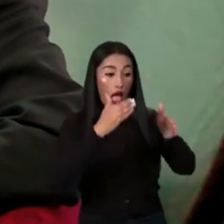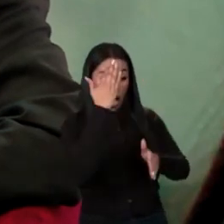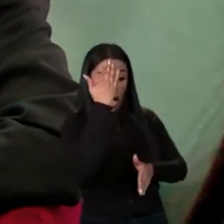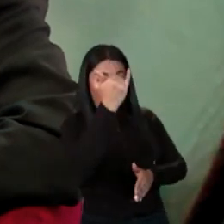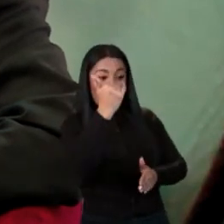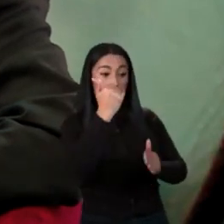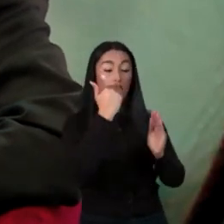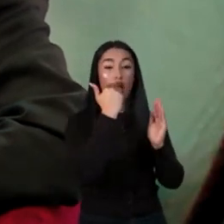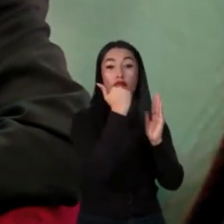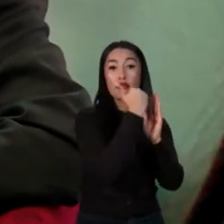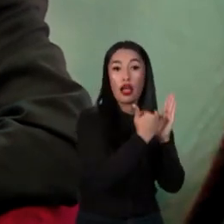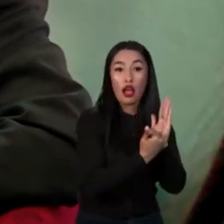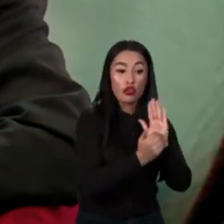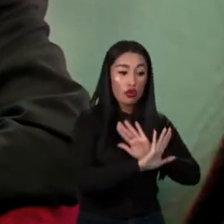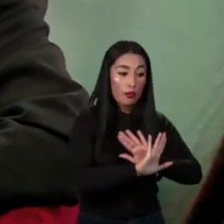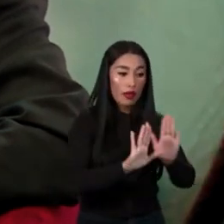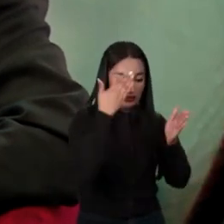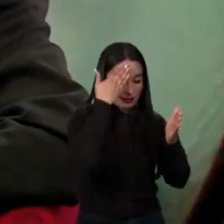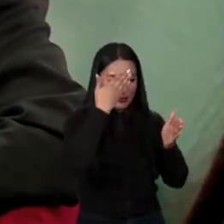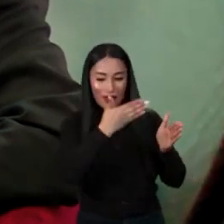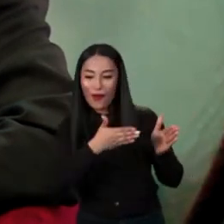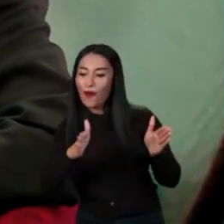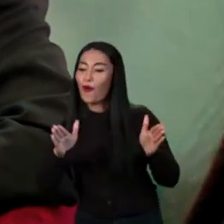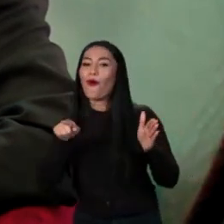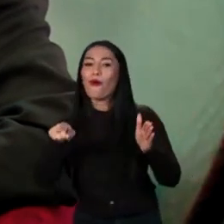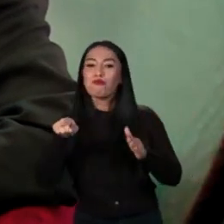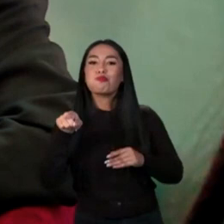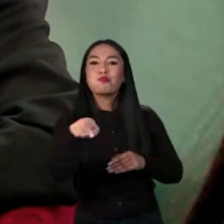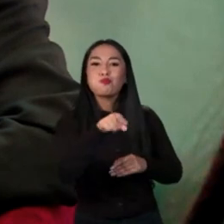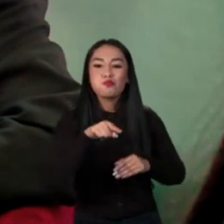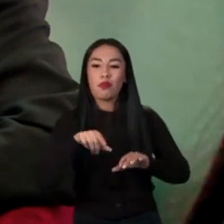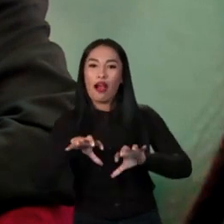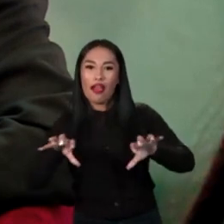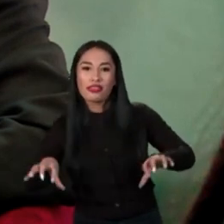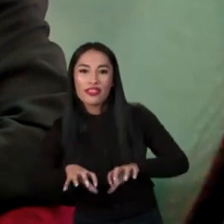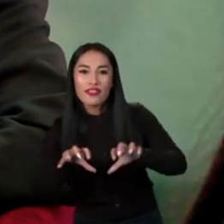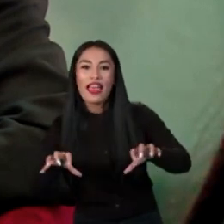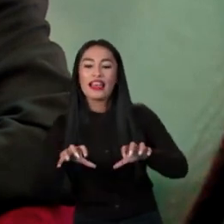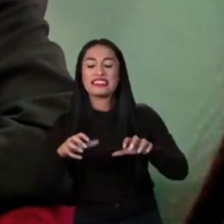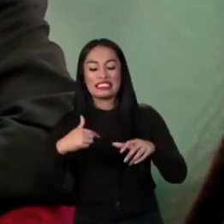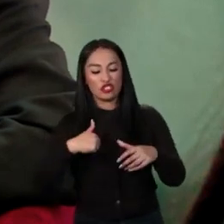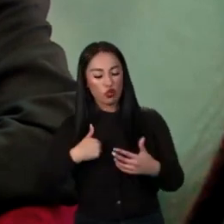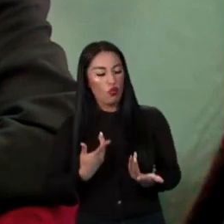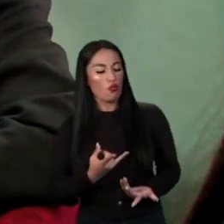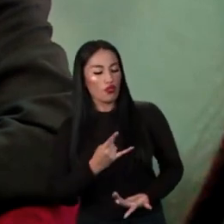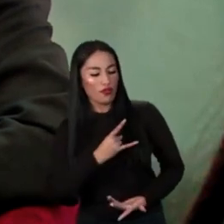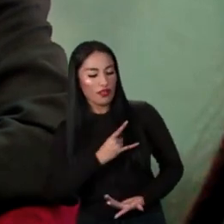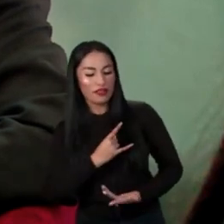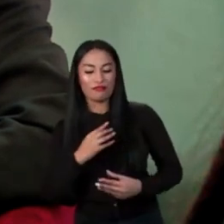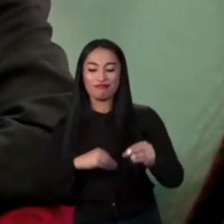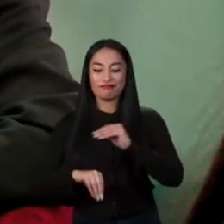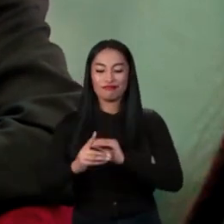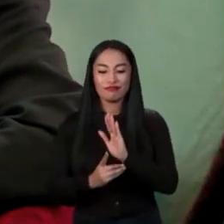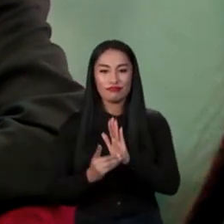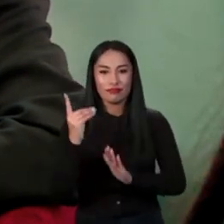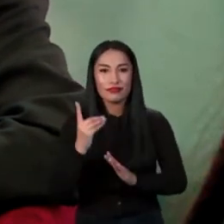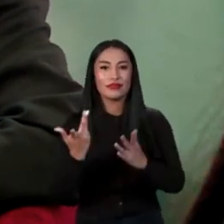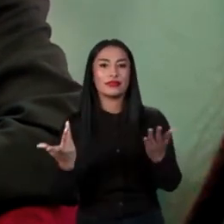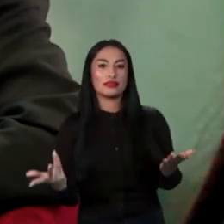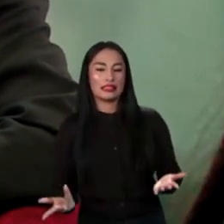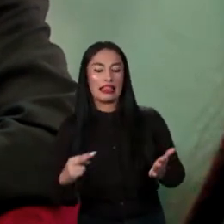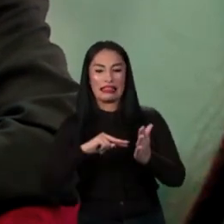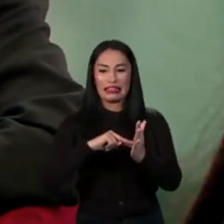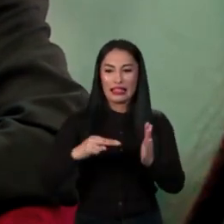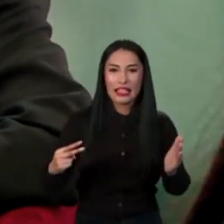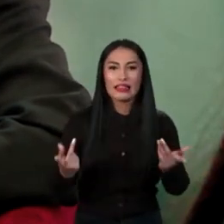del conjunto de las actividades que se desarrollan en las universidades, el ámbito administrativo, las condiciones de